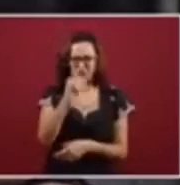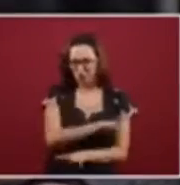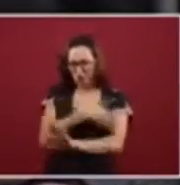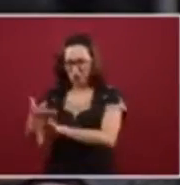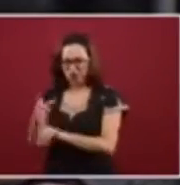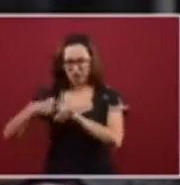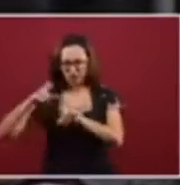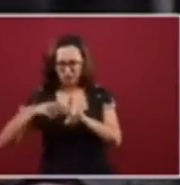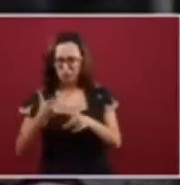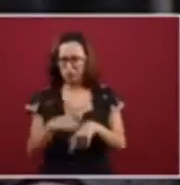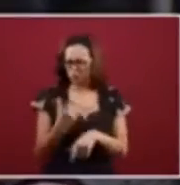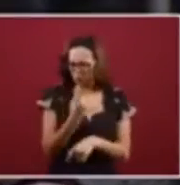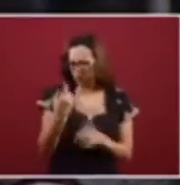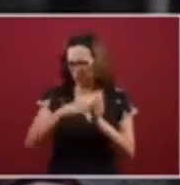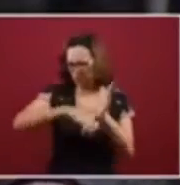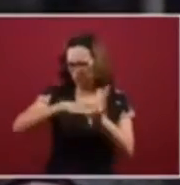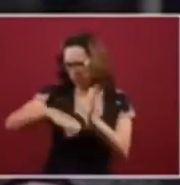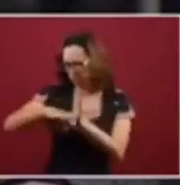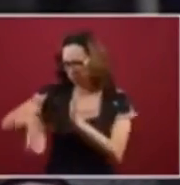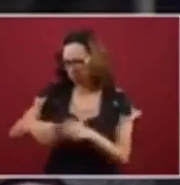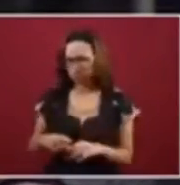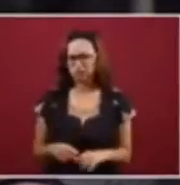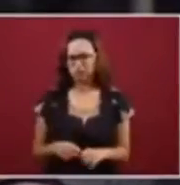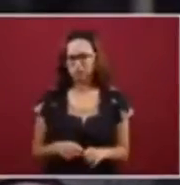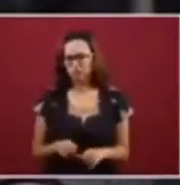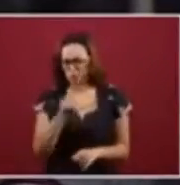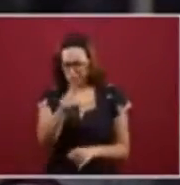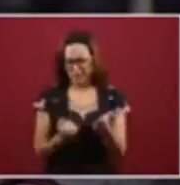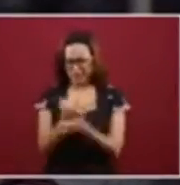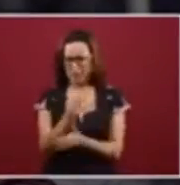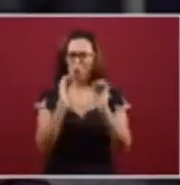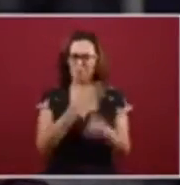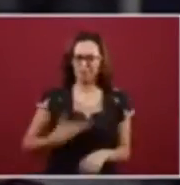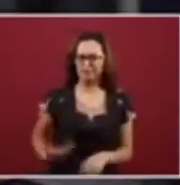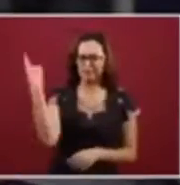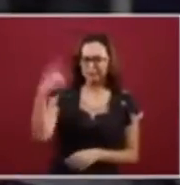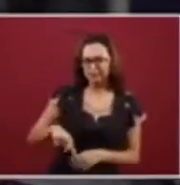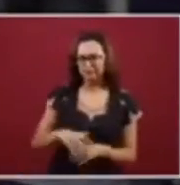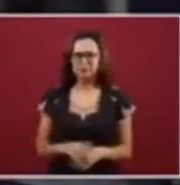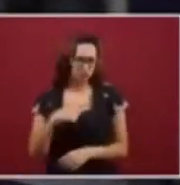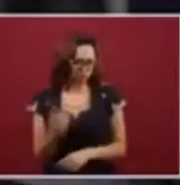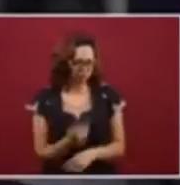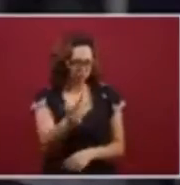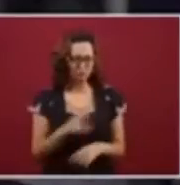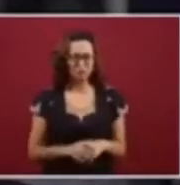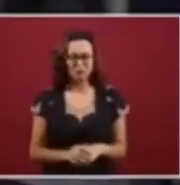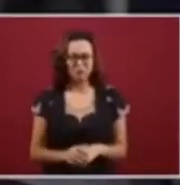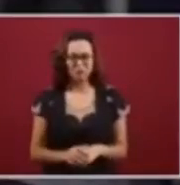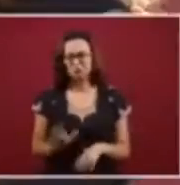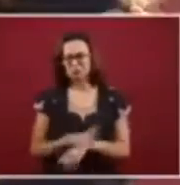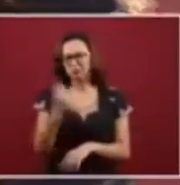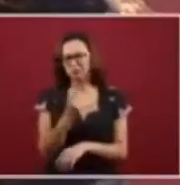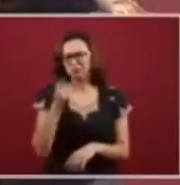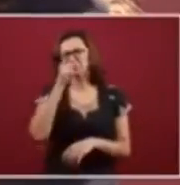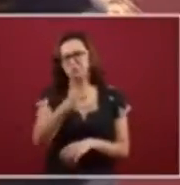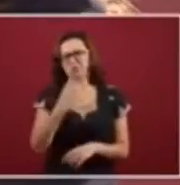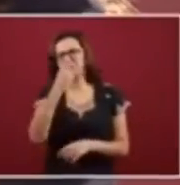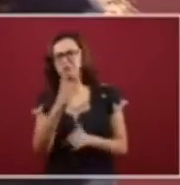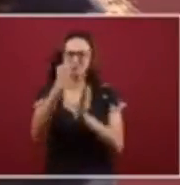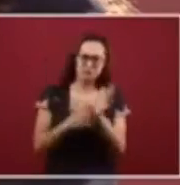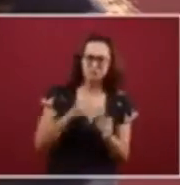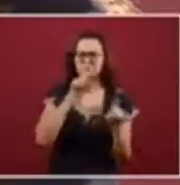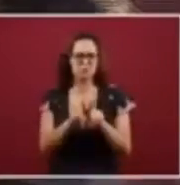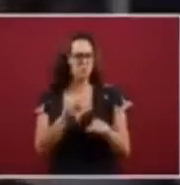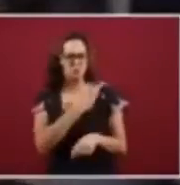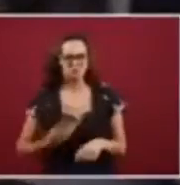críticos es una posición suya es una decisión de presidente porque ustedes retoma este discurso austeridad salimos